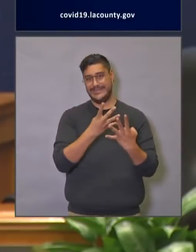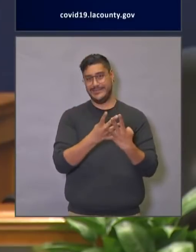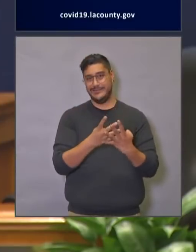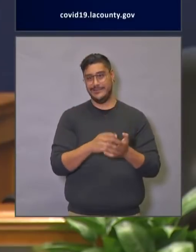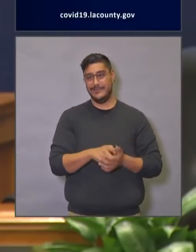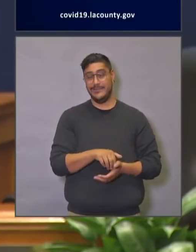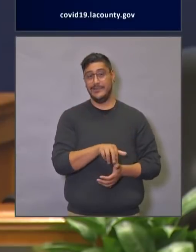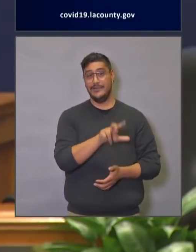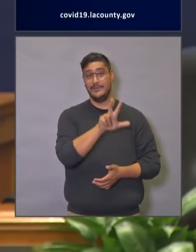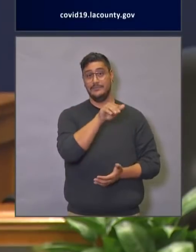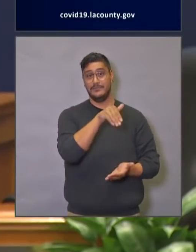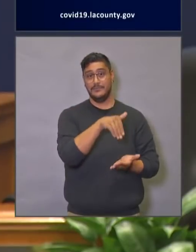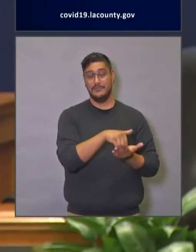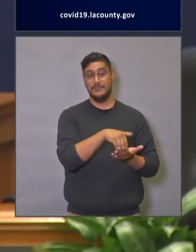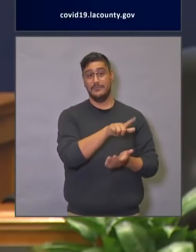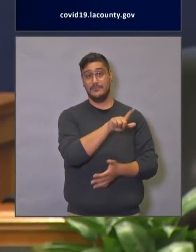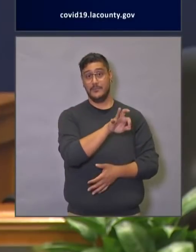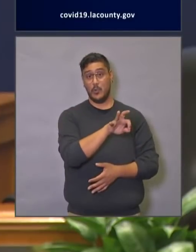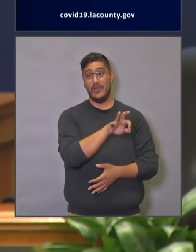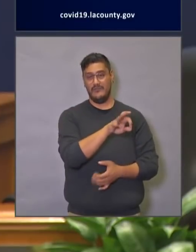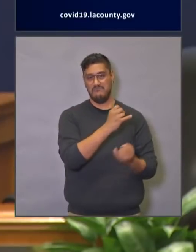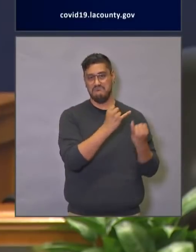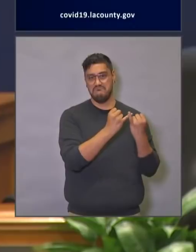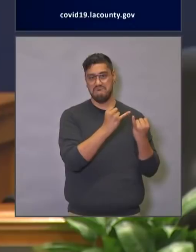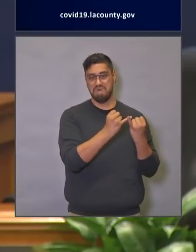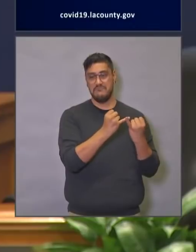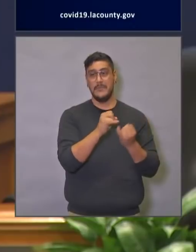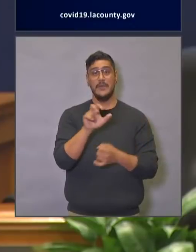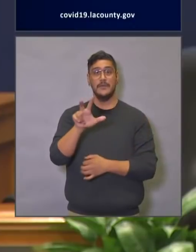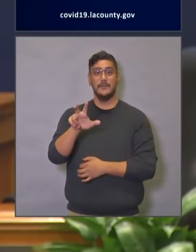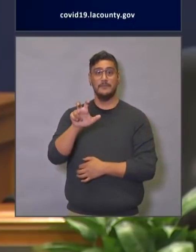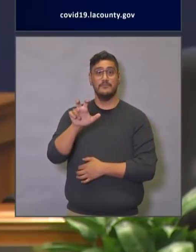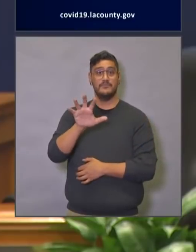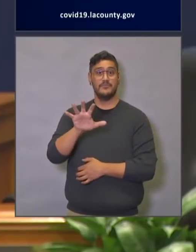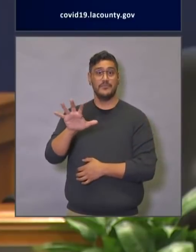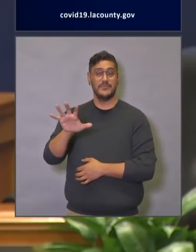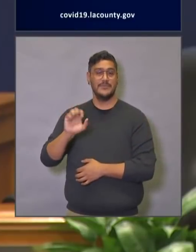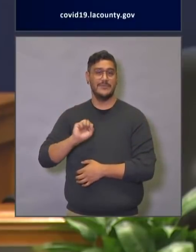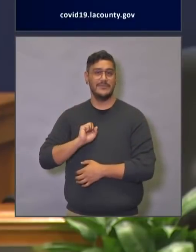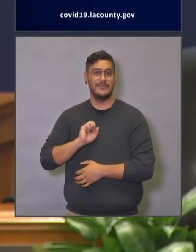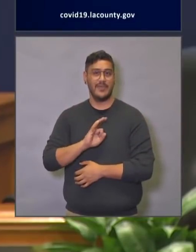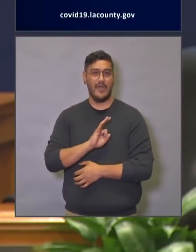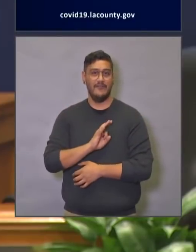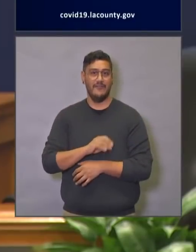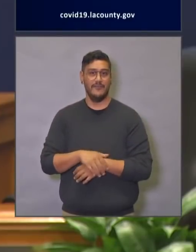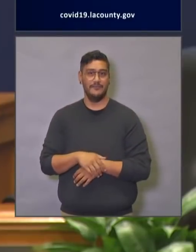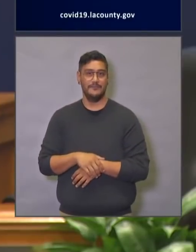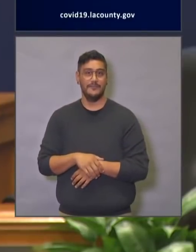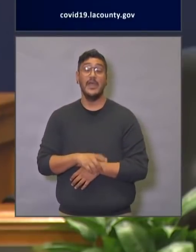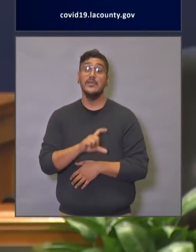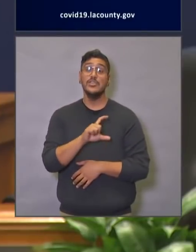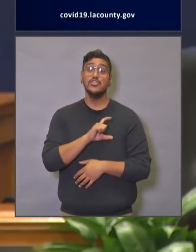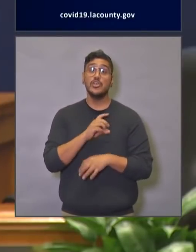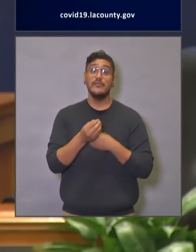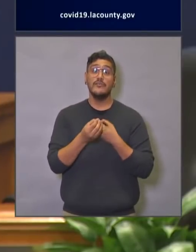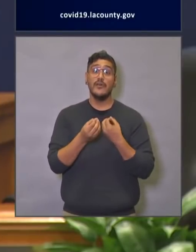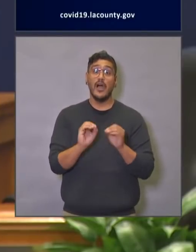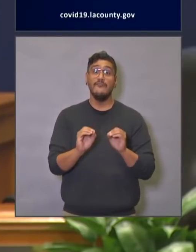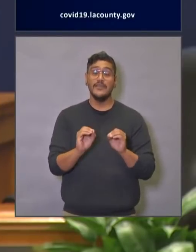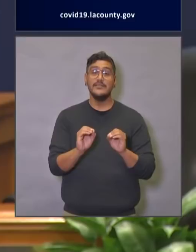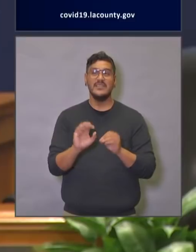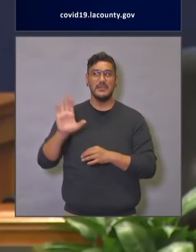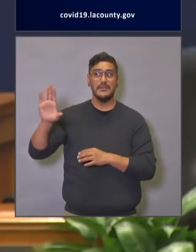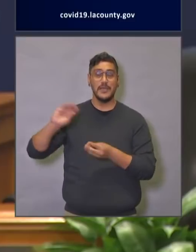3,029 entre personas encarceladas y 365 empleados. La oficina del alguacil informa sobre